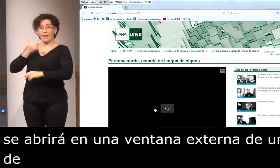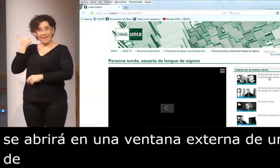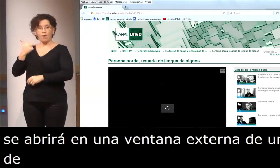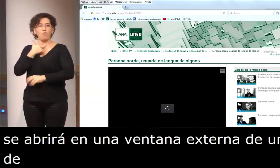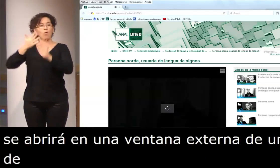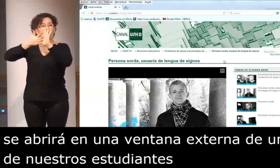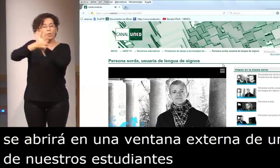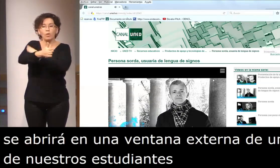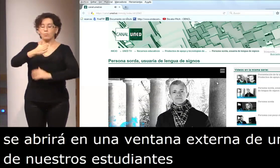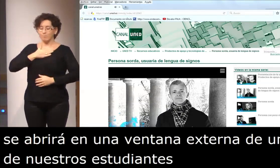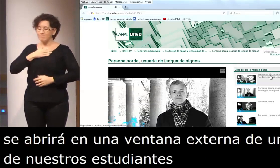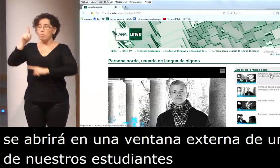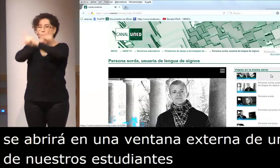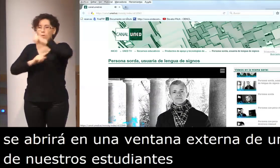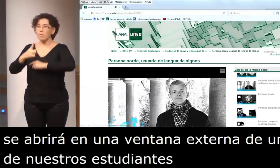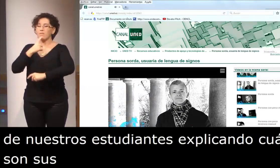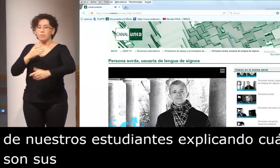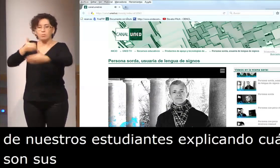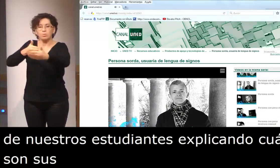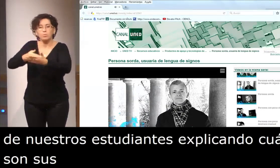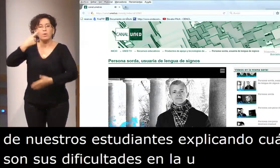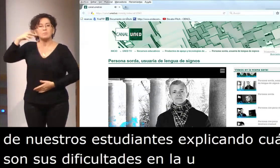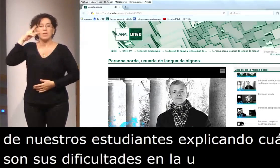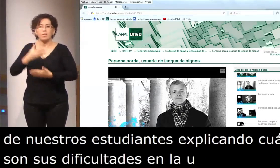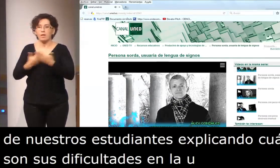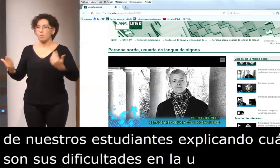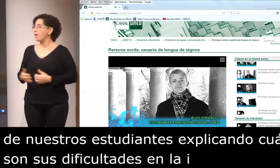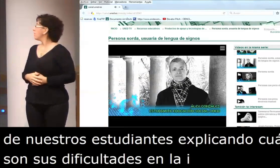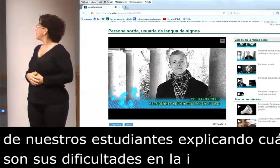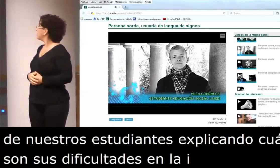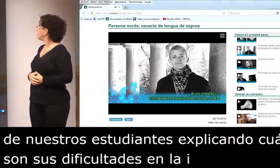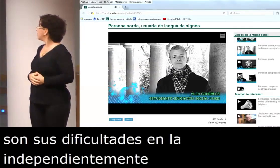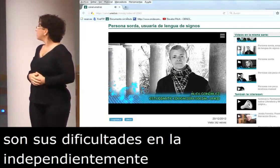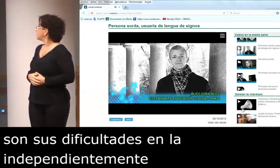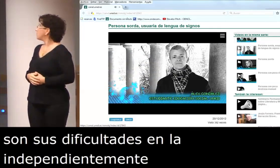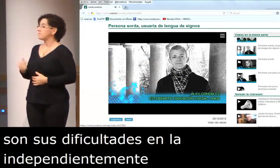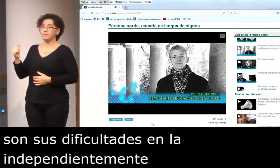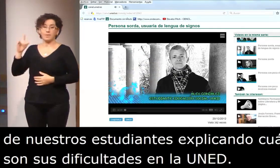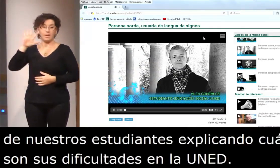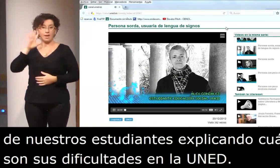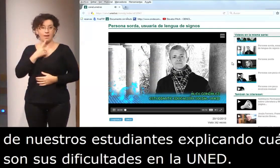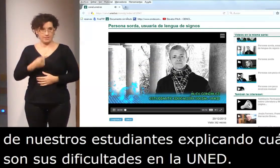dificultades en la UNED y su experiencia. Alex González, estudiante de Educación Social de la UNED.